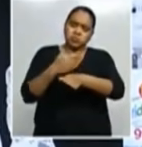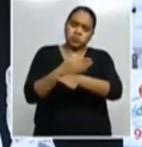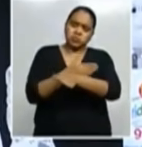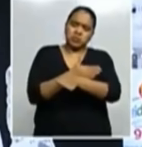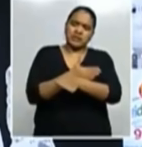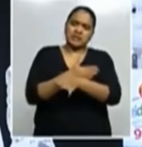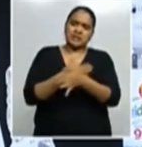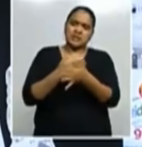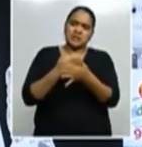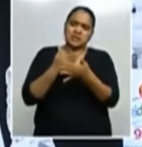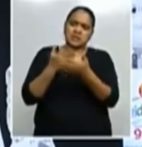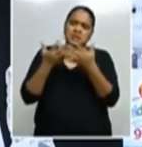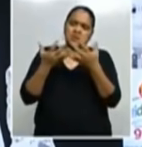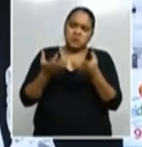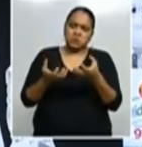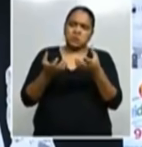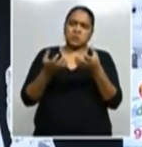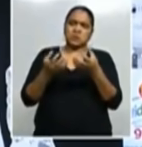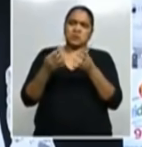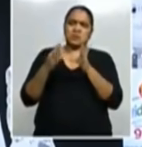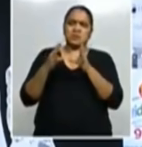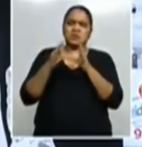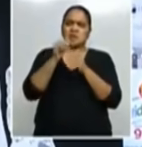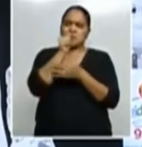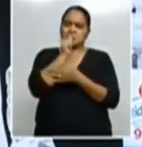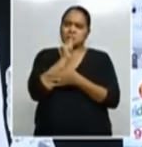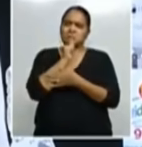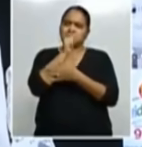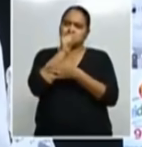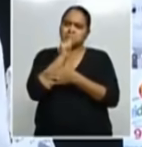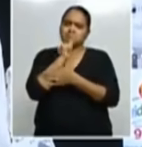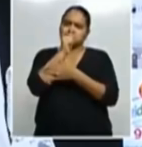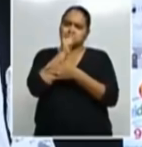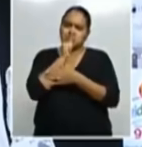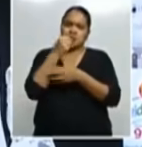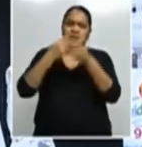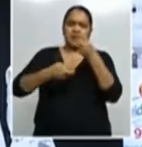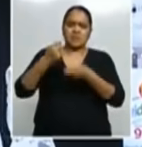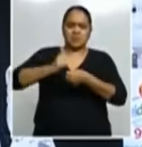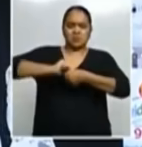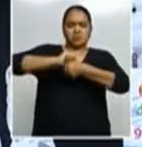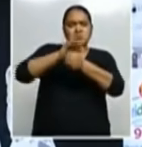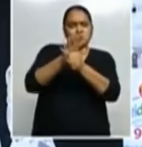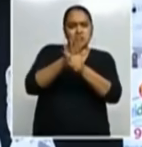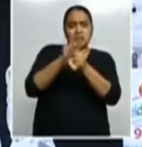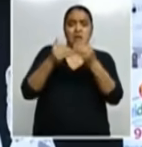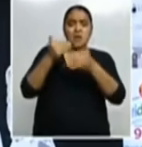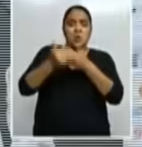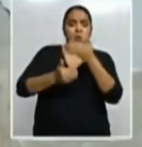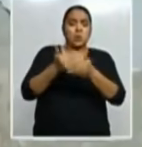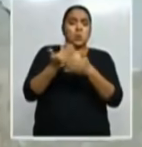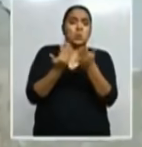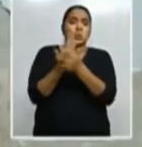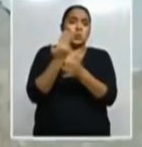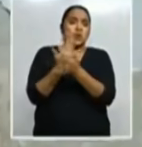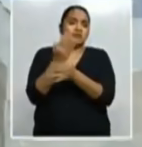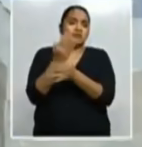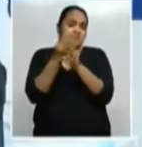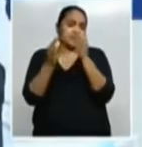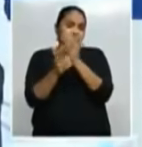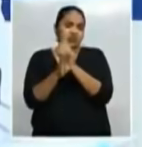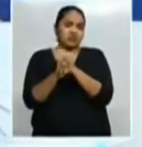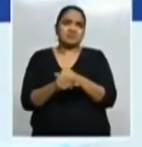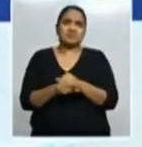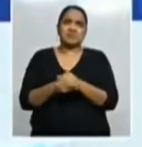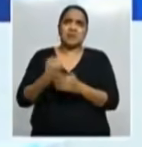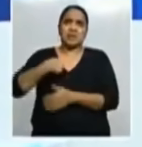gran golpe que nos ha dado el COVID-19, pero también prepararnos para el nuevo orden de cosas. Efectivamente,